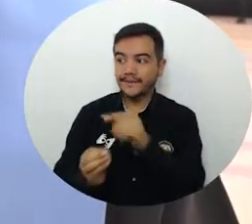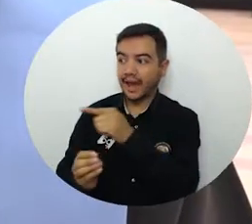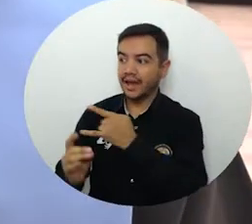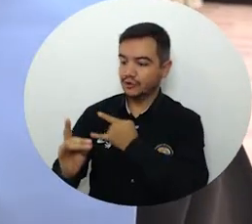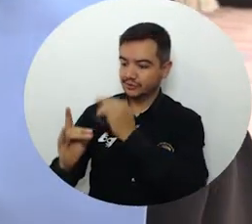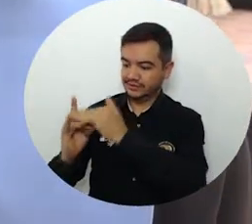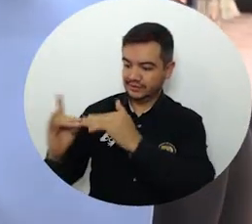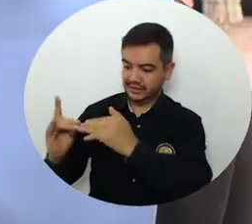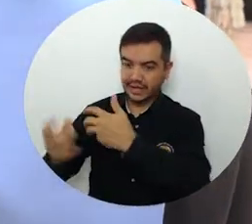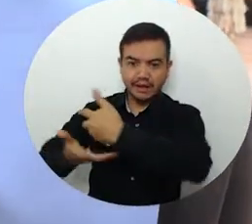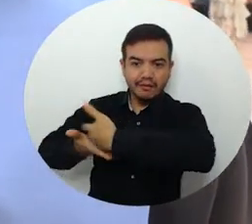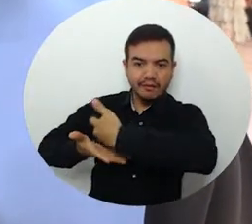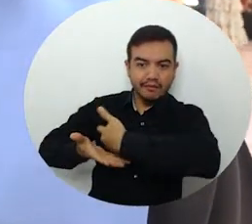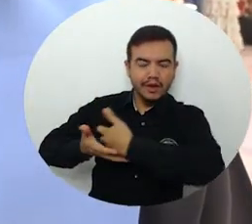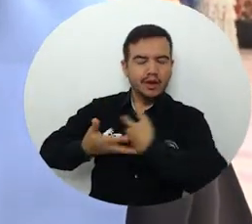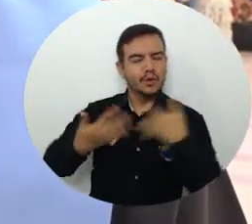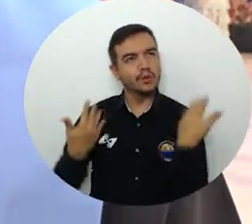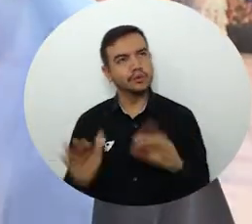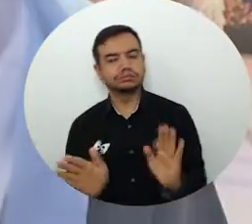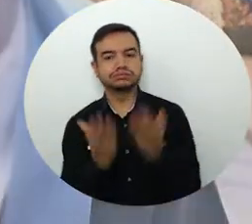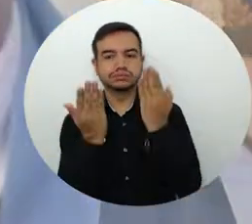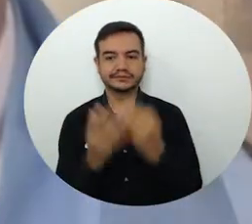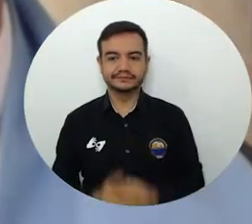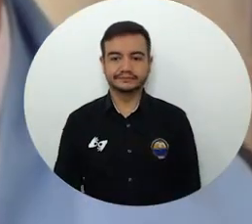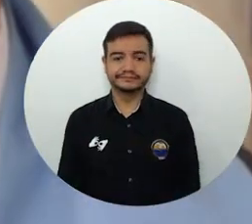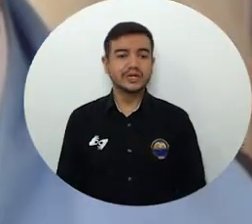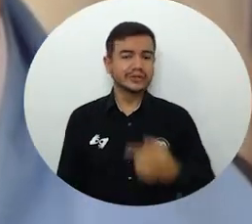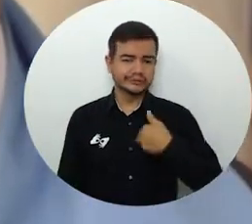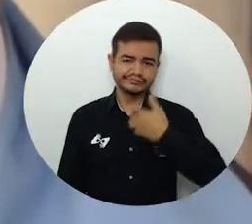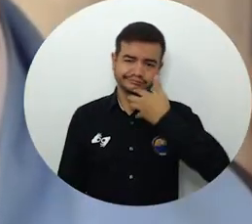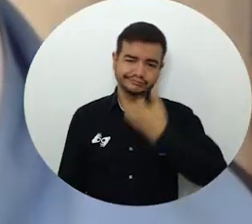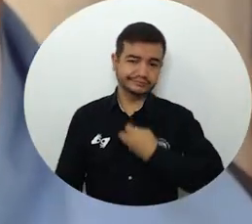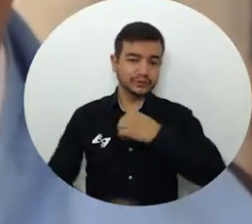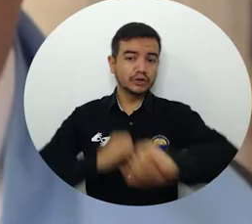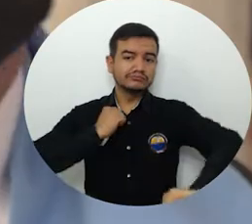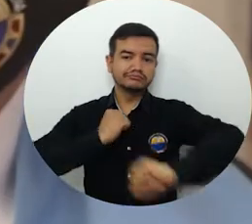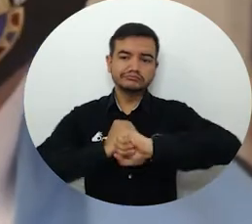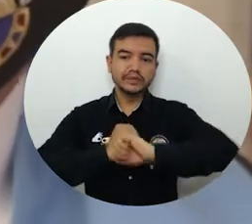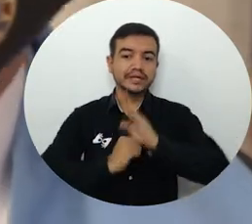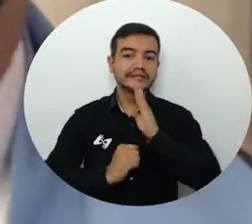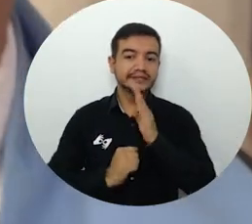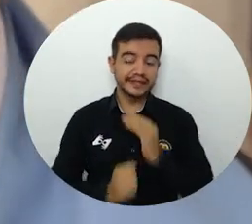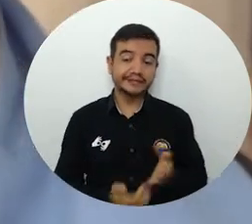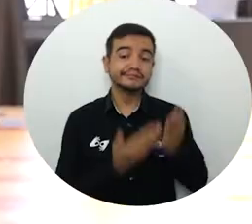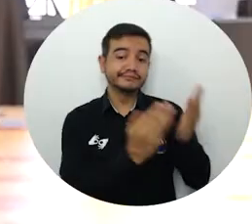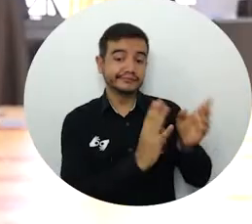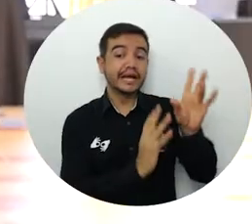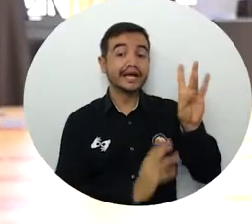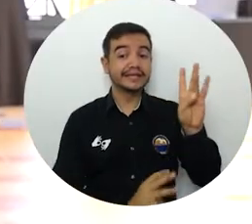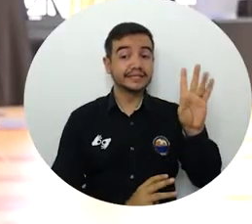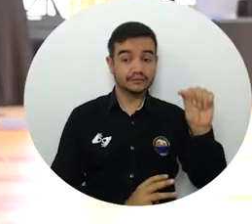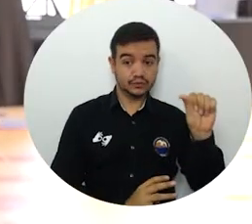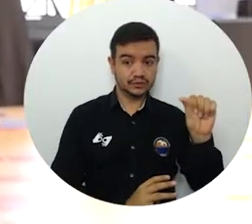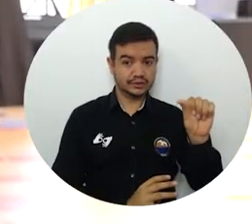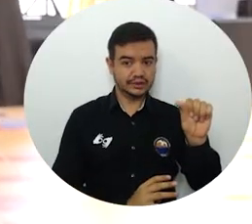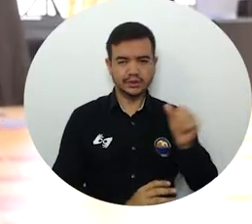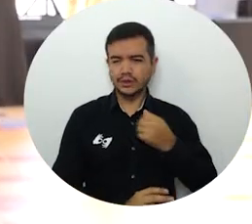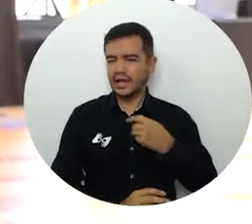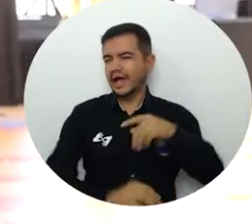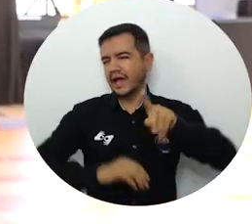de vidas que ofrece esta casa de estudios superiores. Tuve mucho apoyo de mi esposa. Hubo momentos que